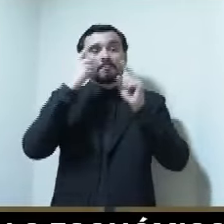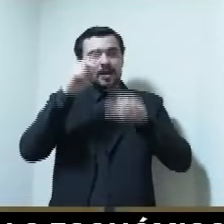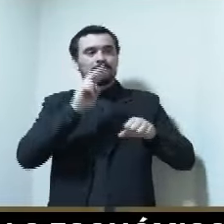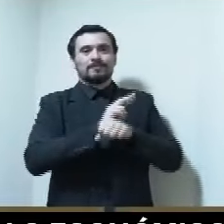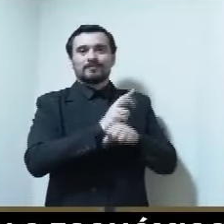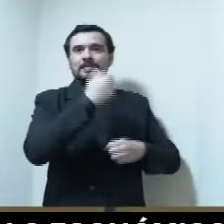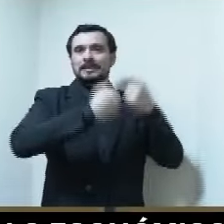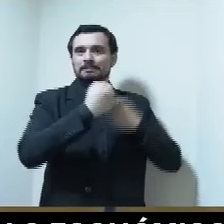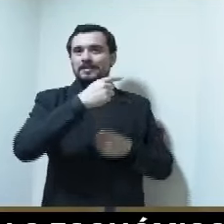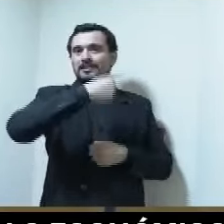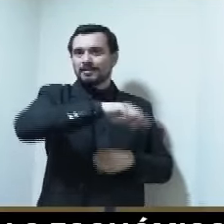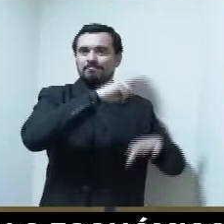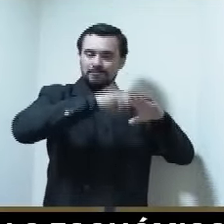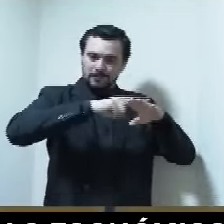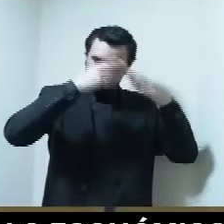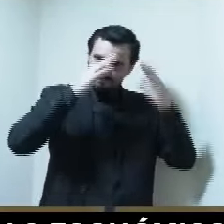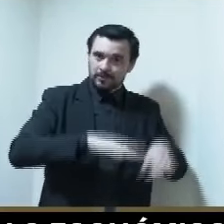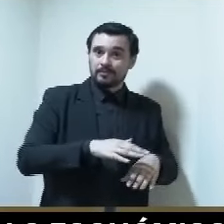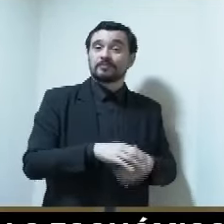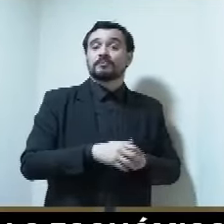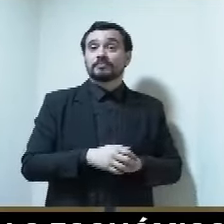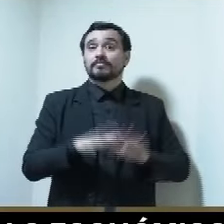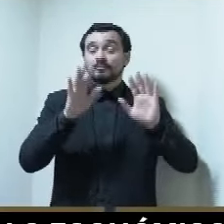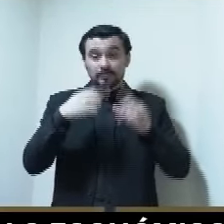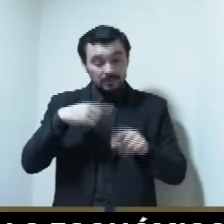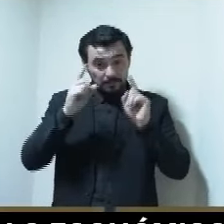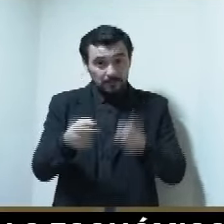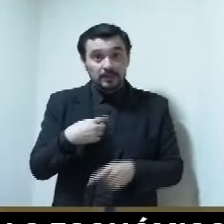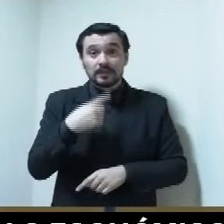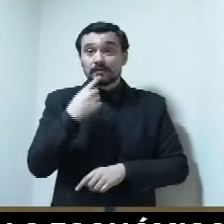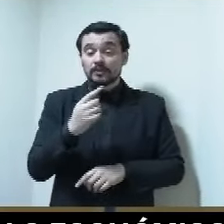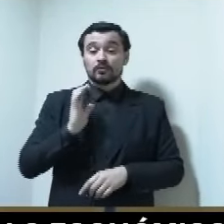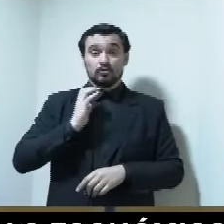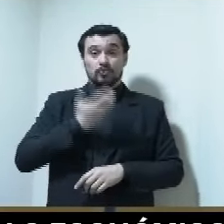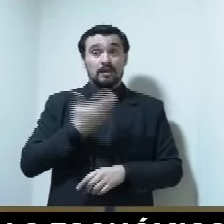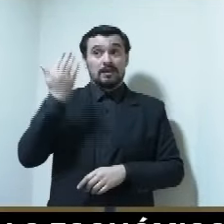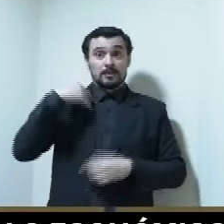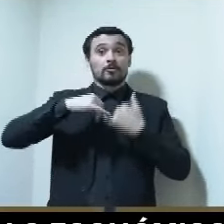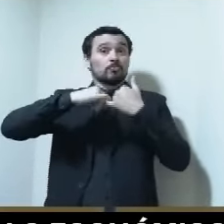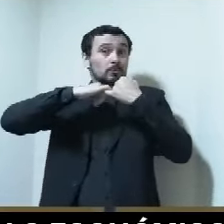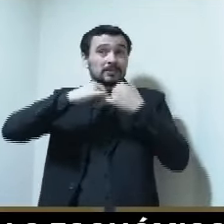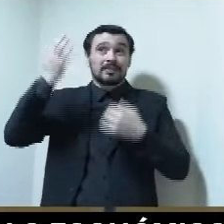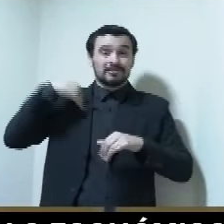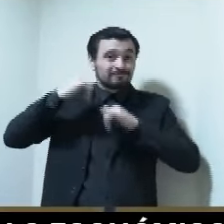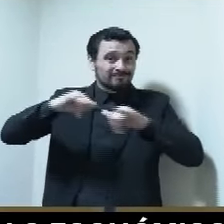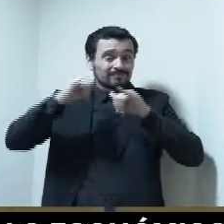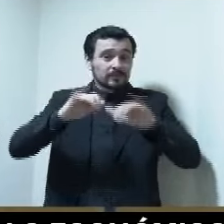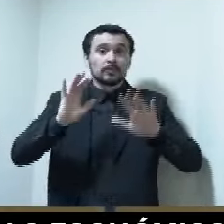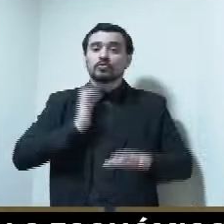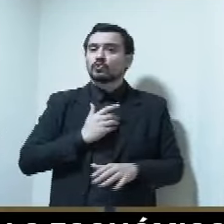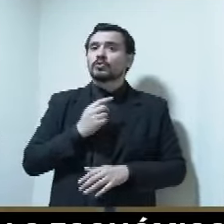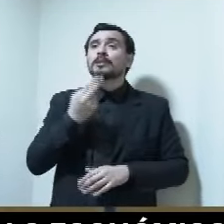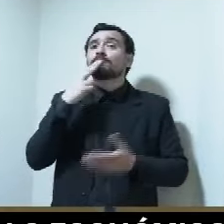y a nuestros pequeños productores. Quiero enfatizar asimismo que, como lo prometimos en campaña, no hemos subido